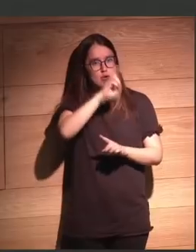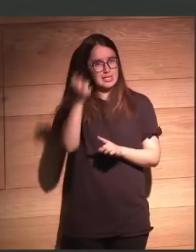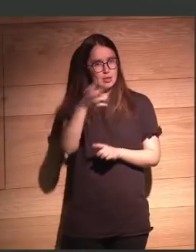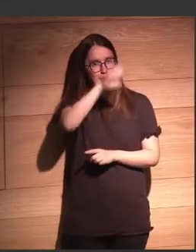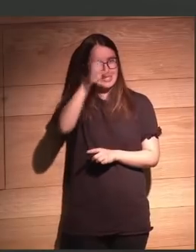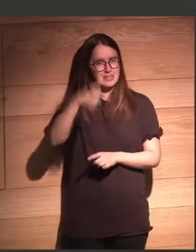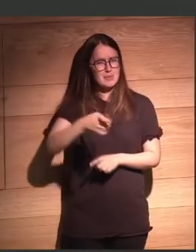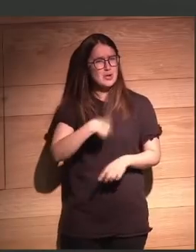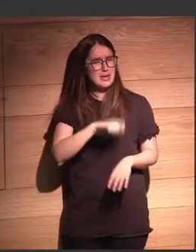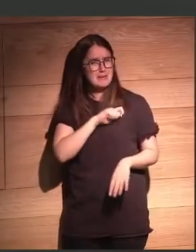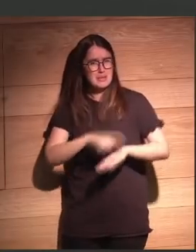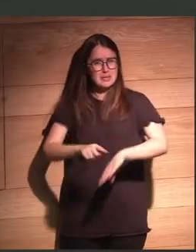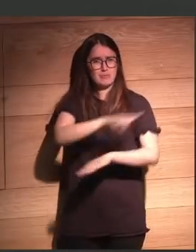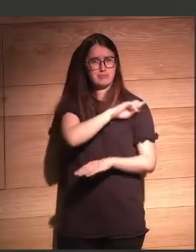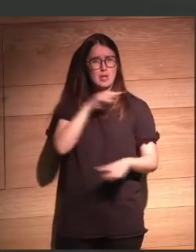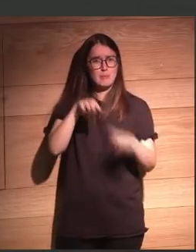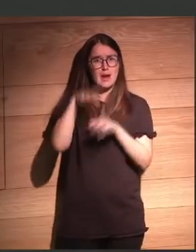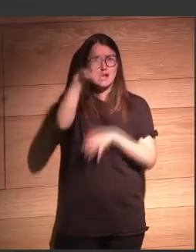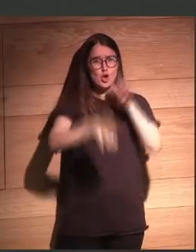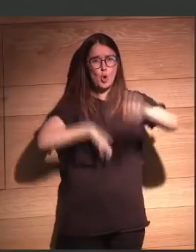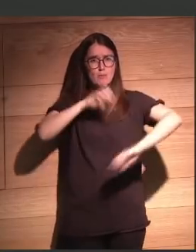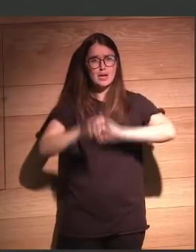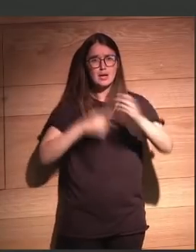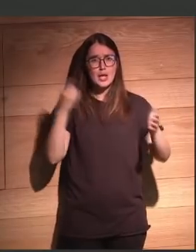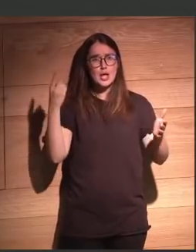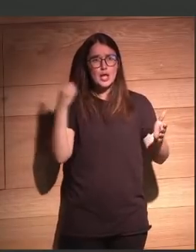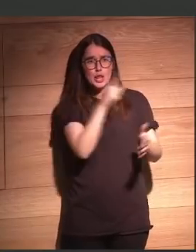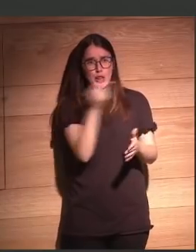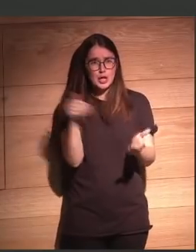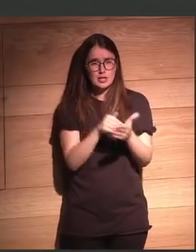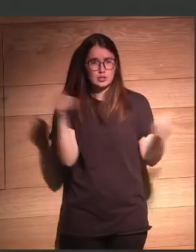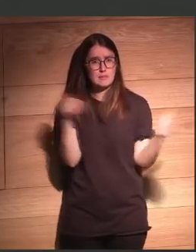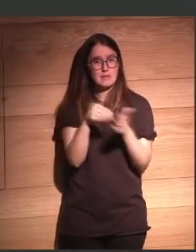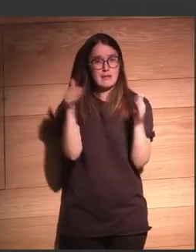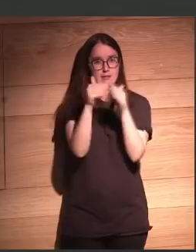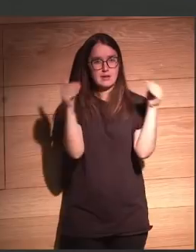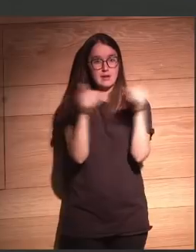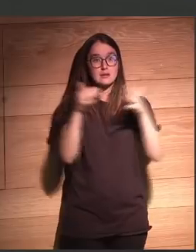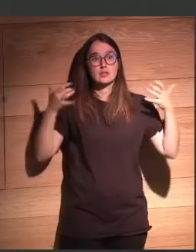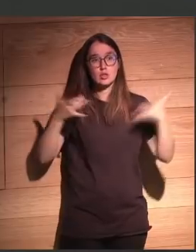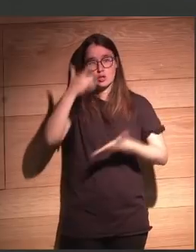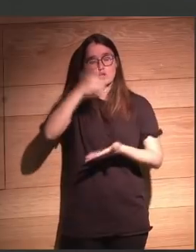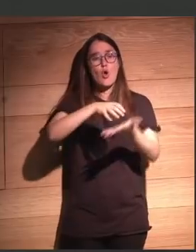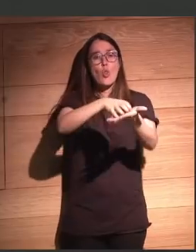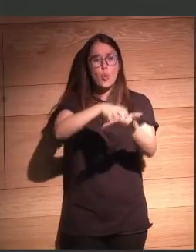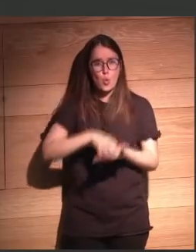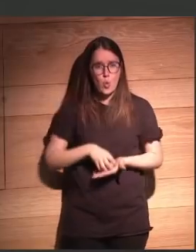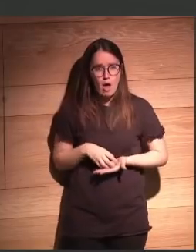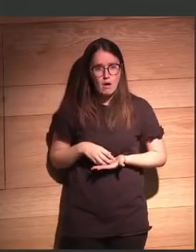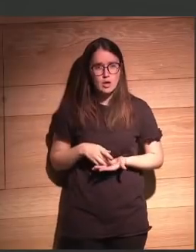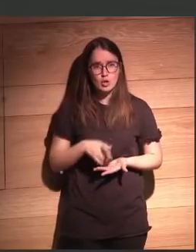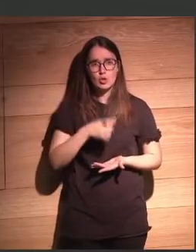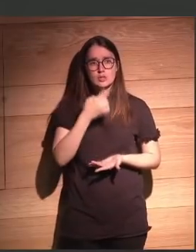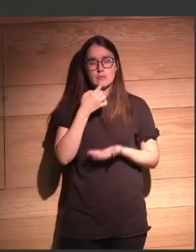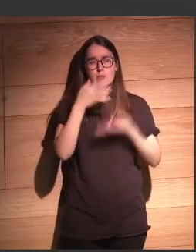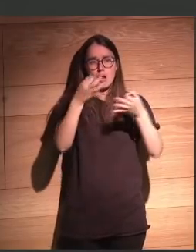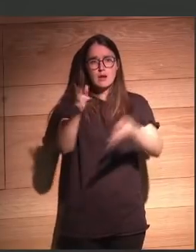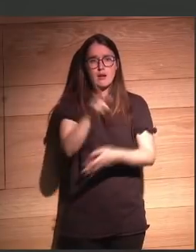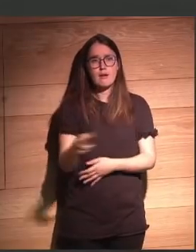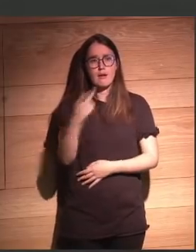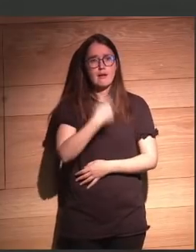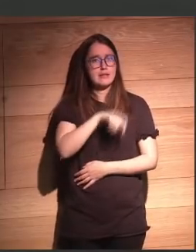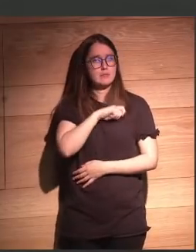España a lo bestia, para comprar esas cientos de miles de casas. Por tanto, yo tengo la duda ahora de que, como nos dicen siempre que España